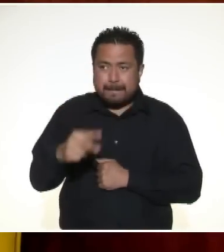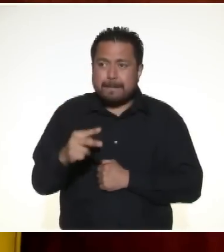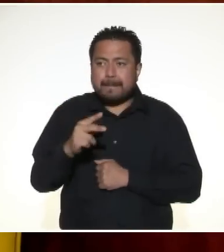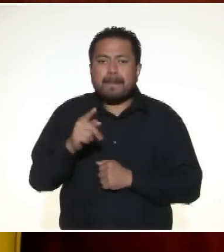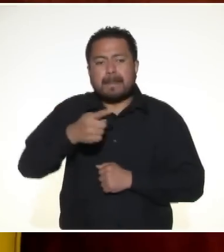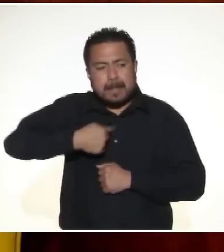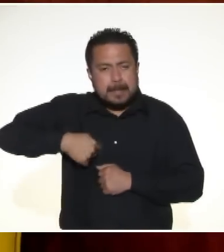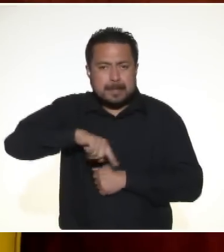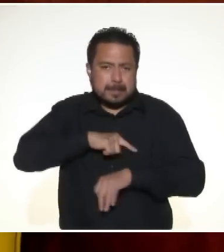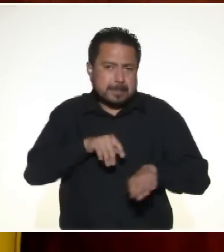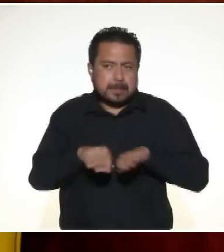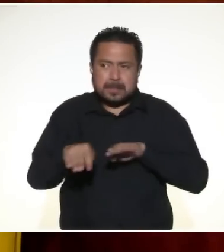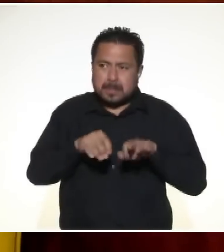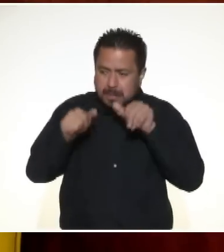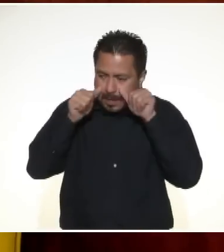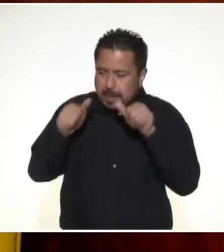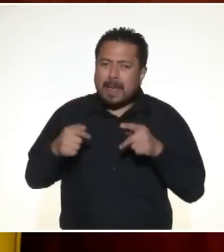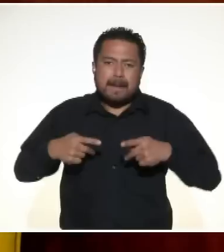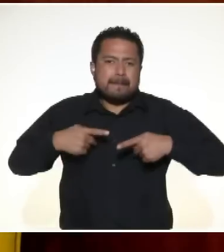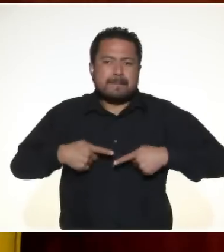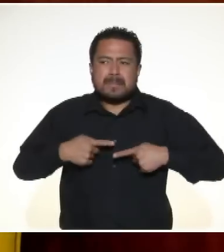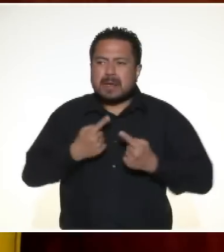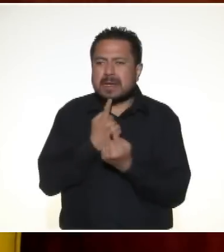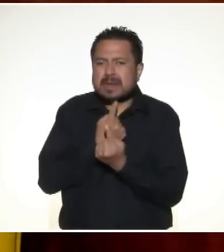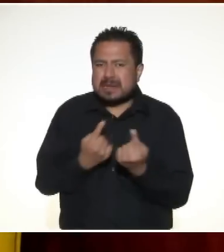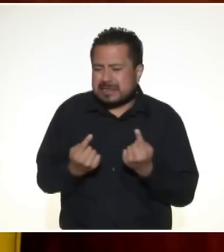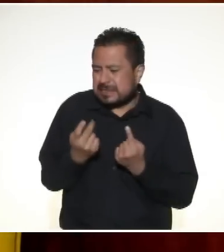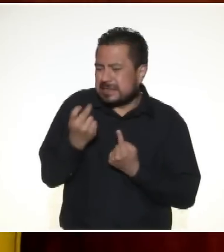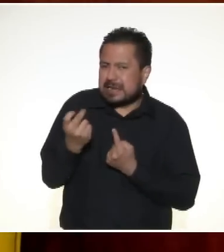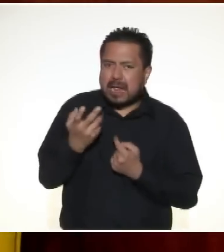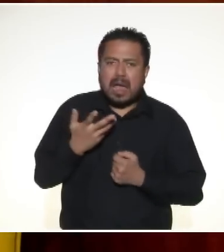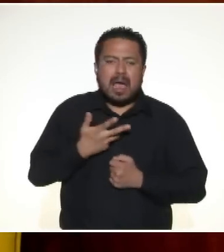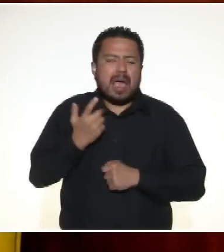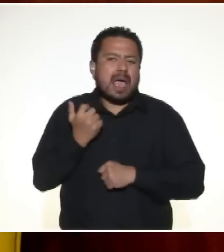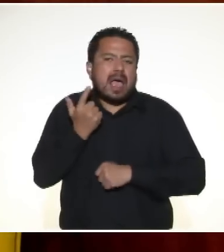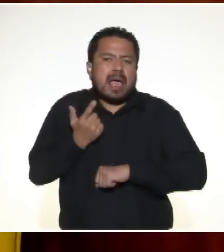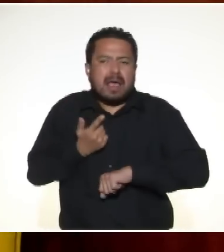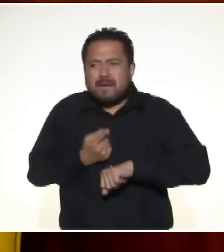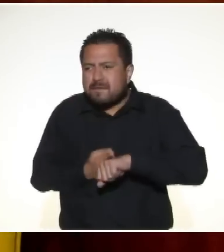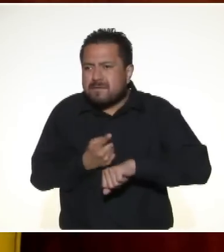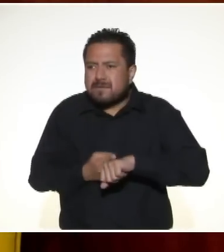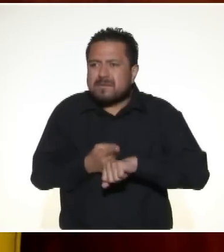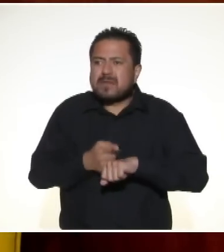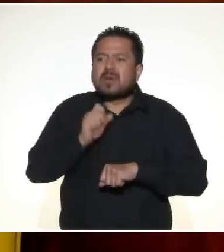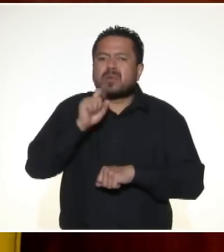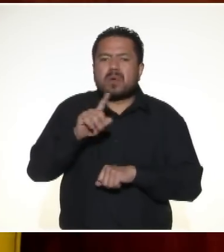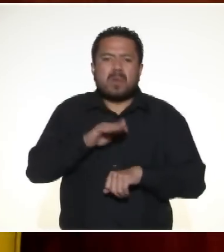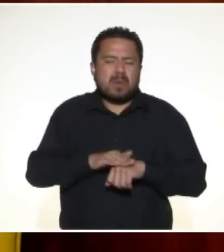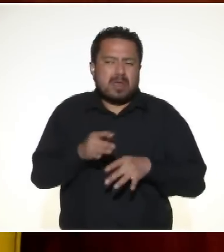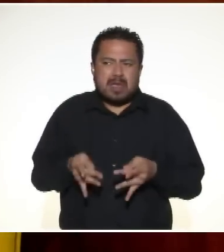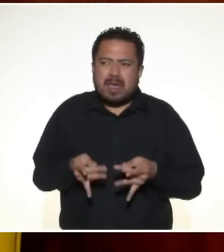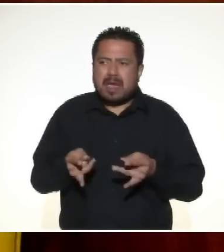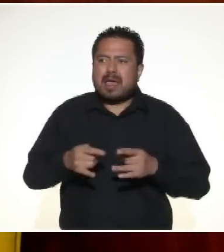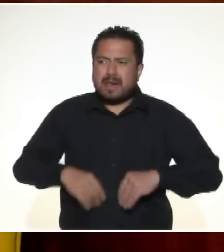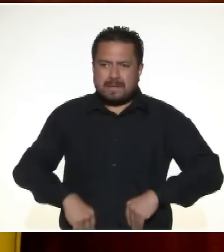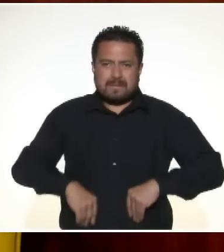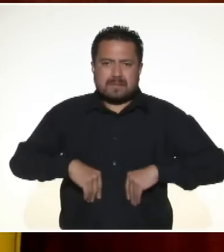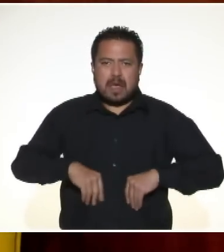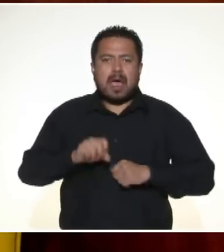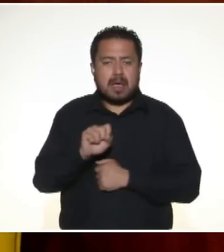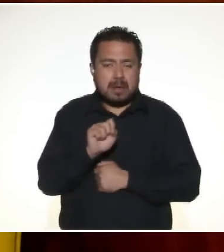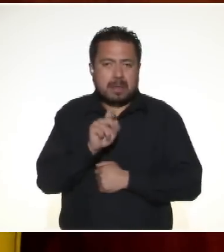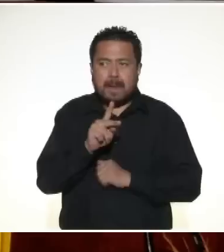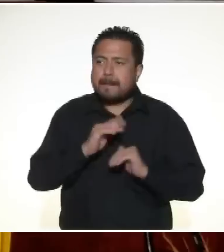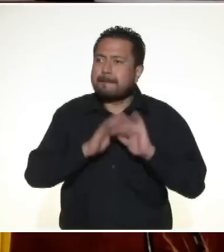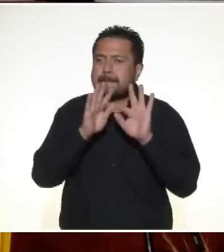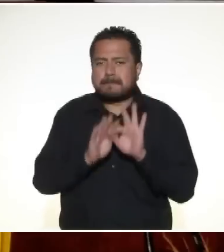Nos dedicamos a atender a los pacientitos, niños en mi caso, que tengan alguna enfermedad que comprometan su calidad de vida sobre todo. Ok, es